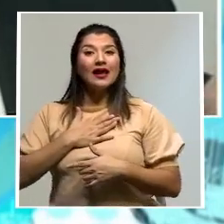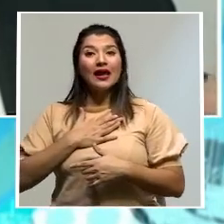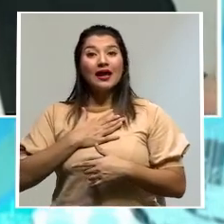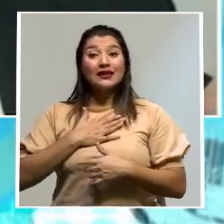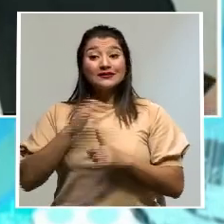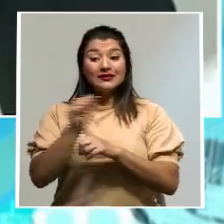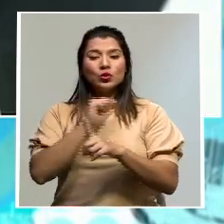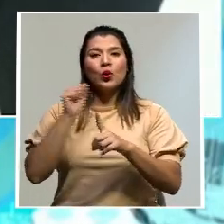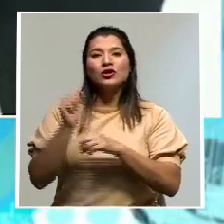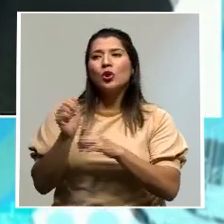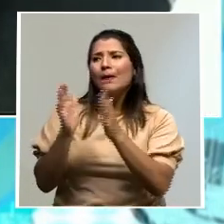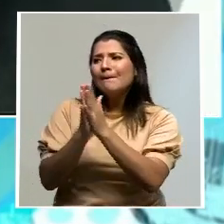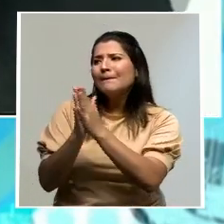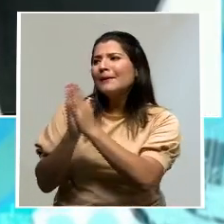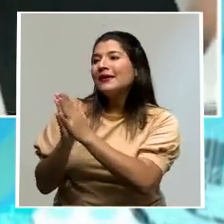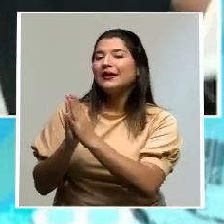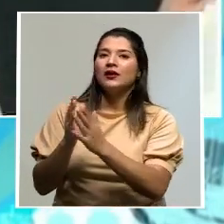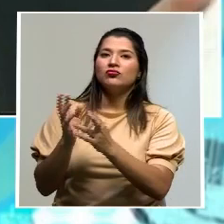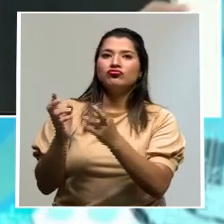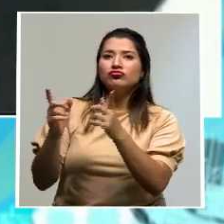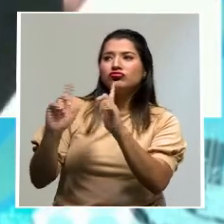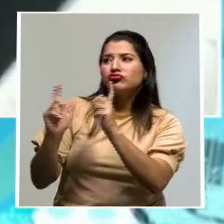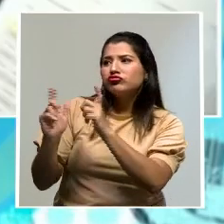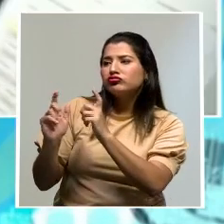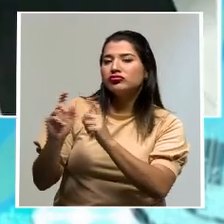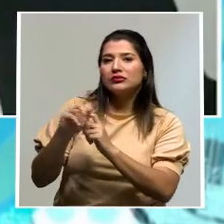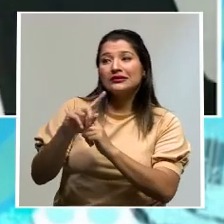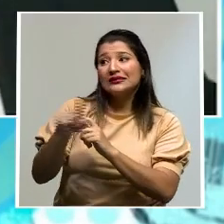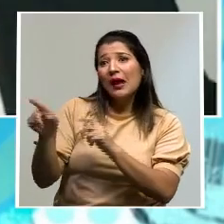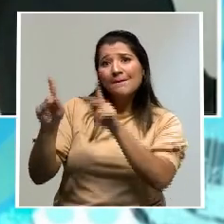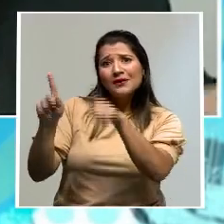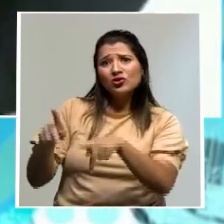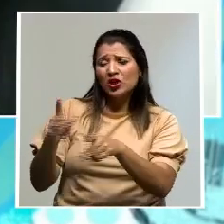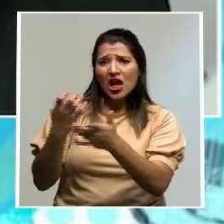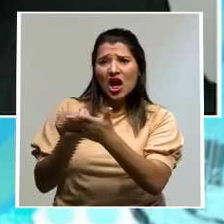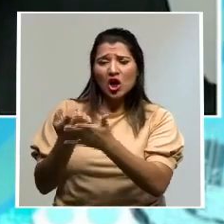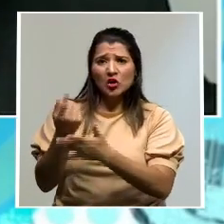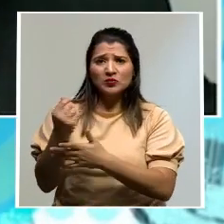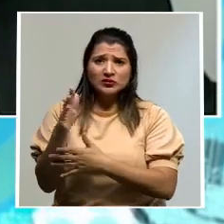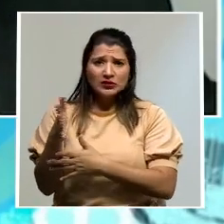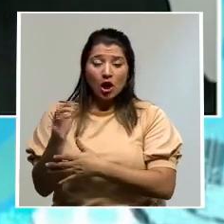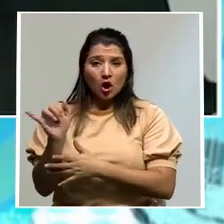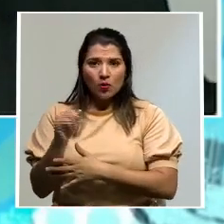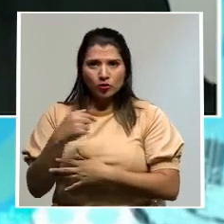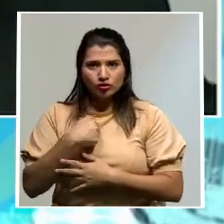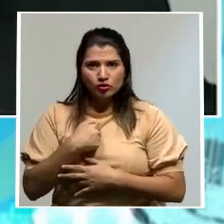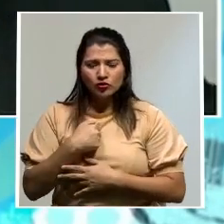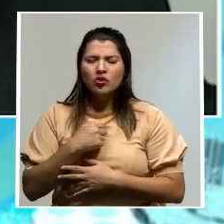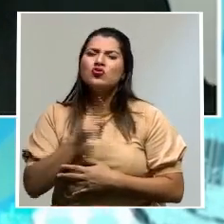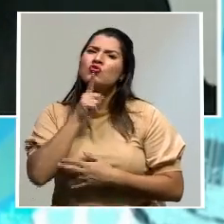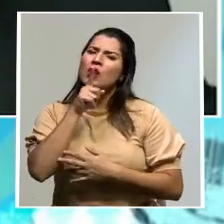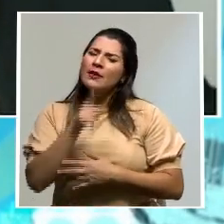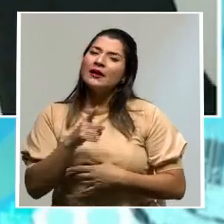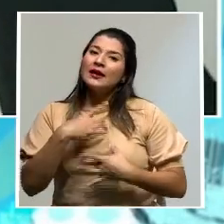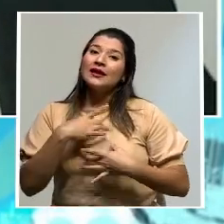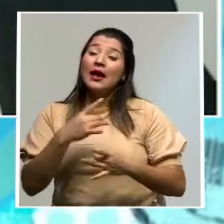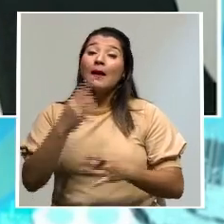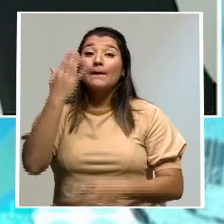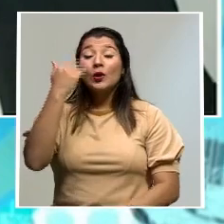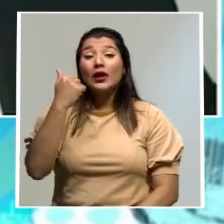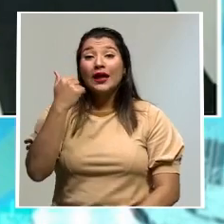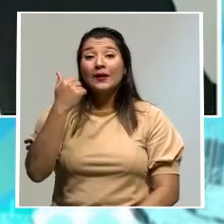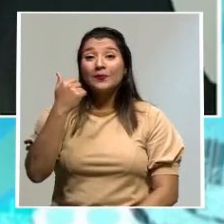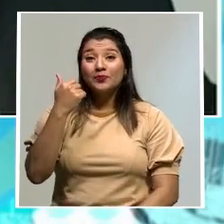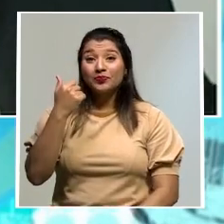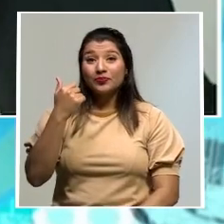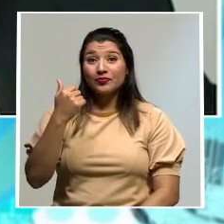con un voluntariado tremendo, y hemos logrado ahorrar los 5. Inclusive es muy simpático porque en